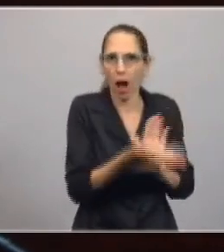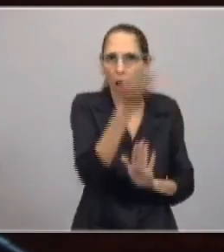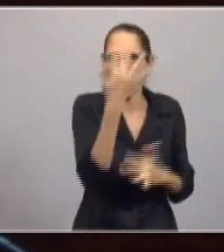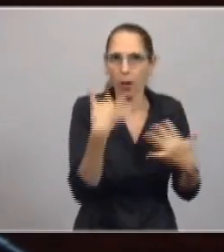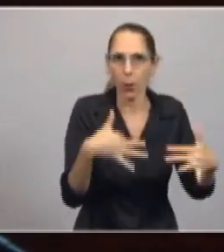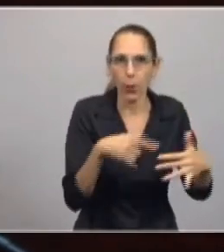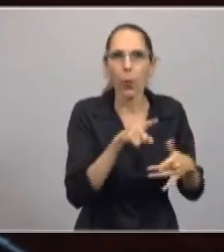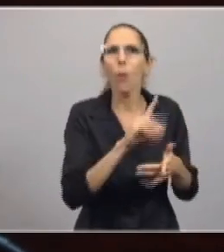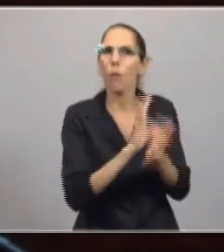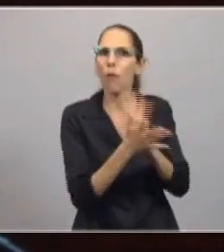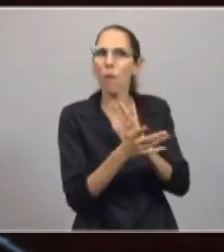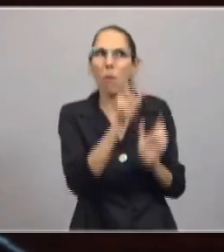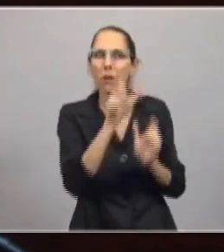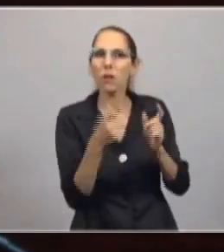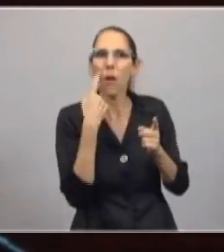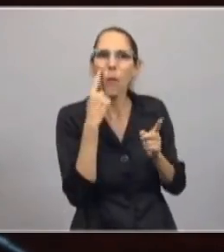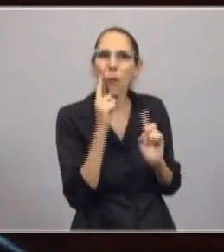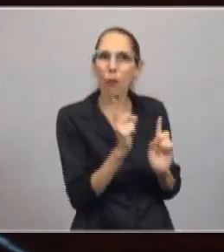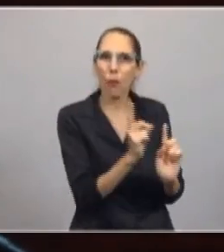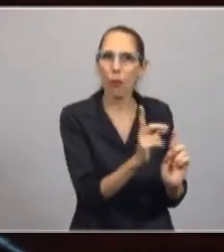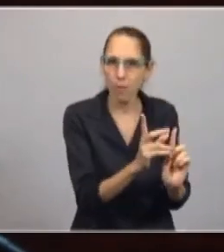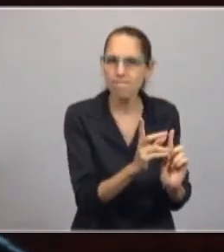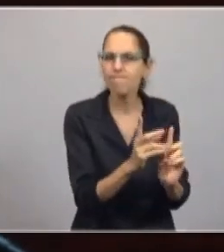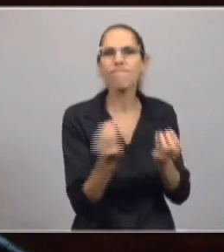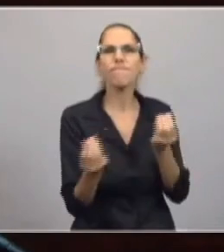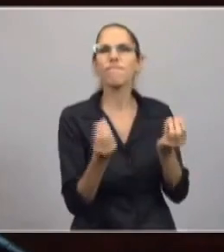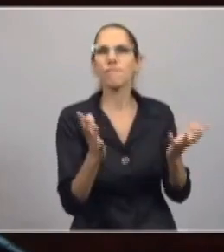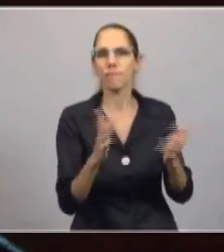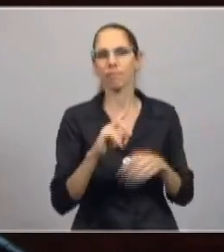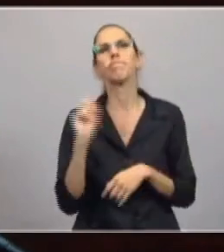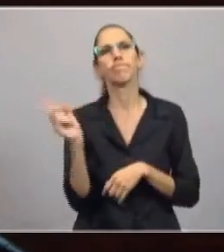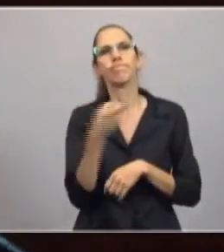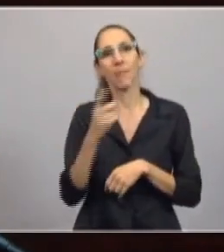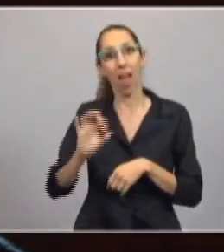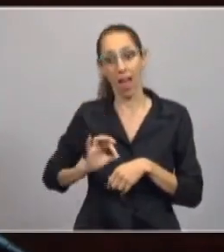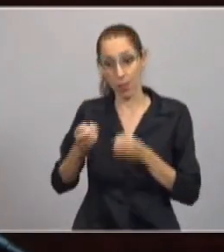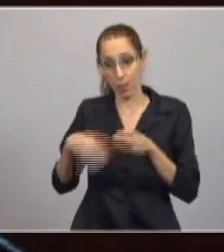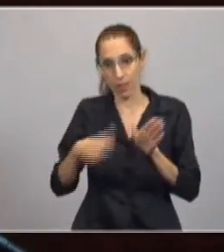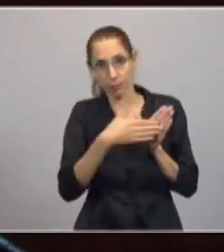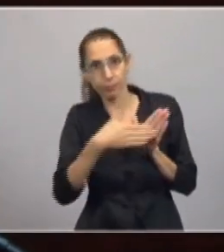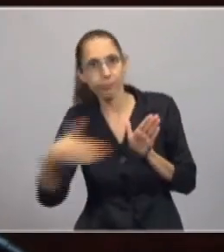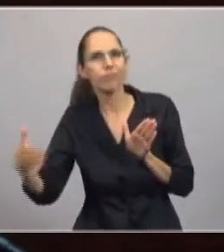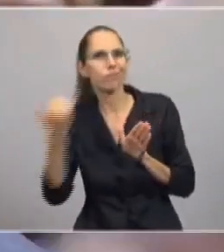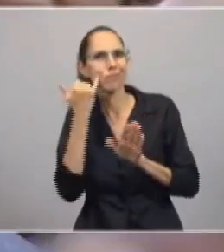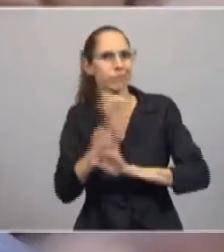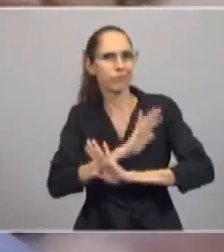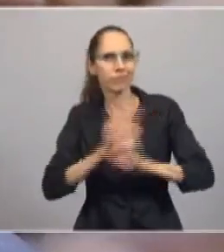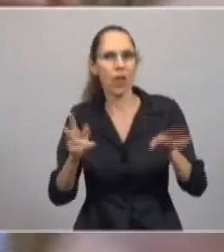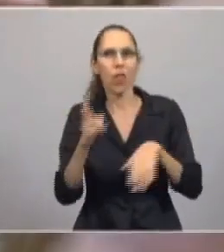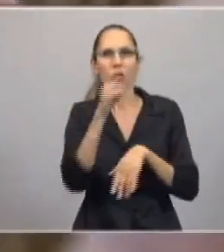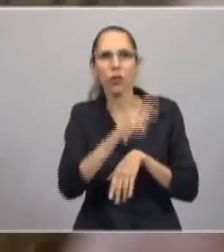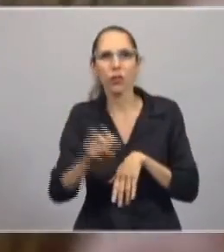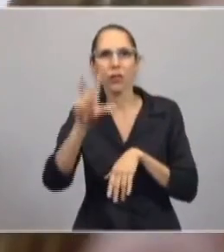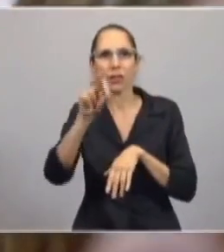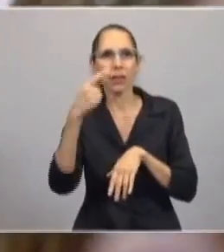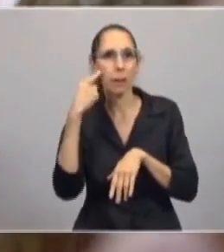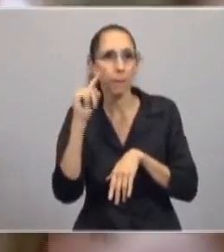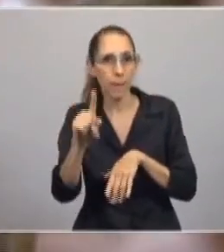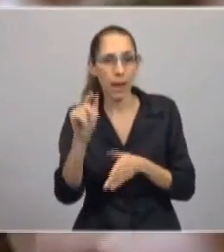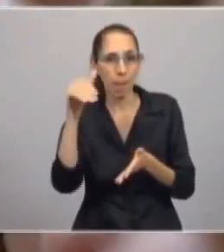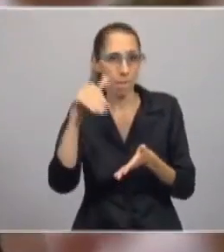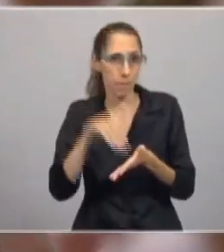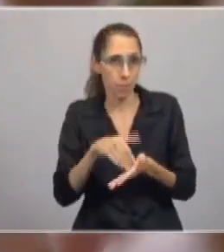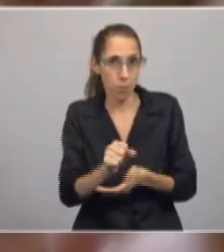el nivel de consumo, en lo que va del año movilizamos más de 230.000 millones